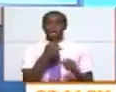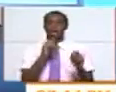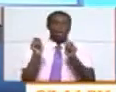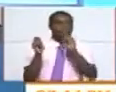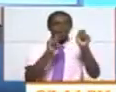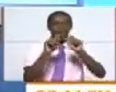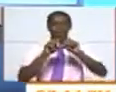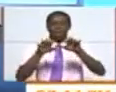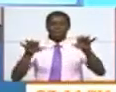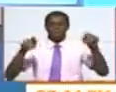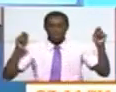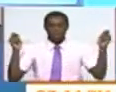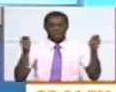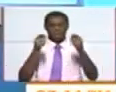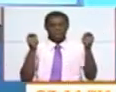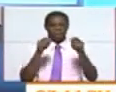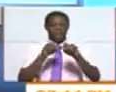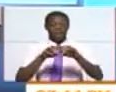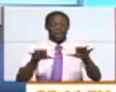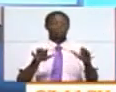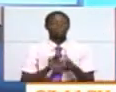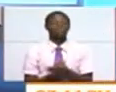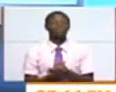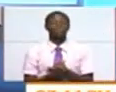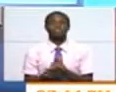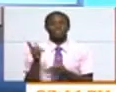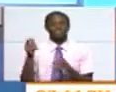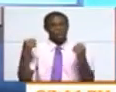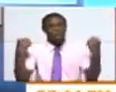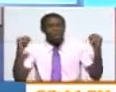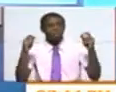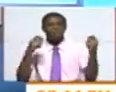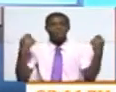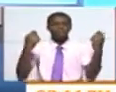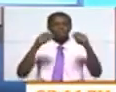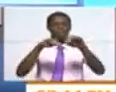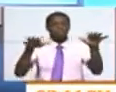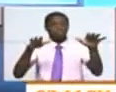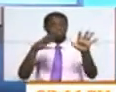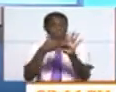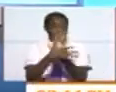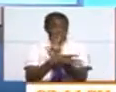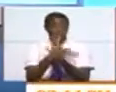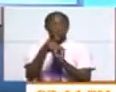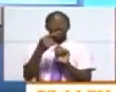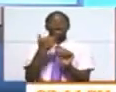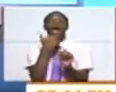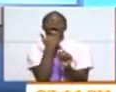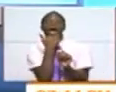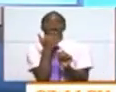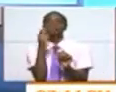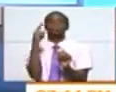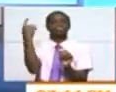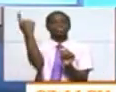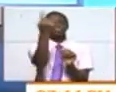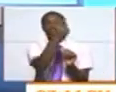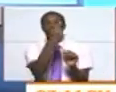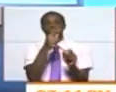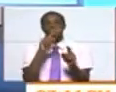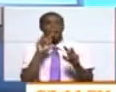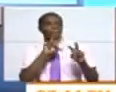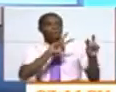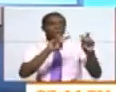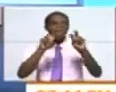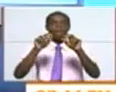venezolanas. En este experimento, para lograr crear el estado de conmoción que se está buscando para